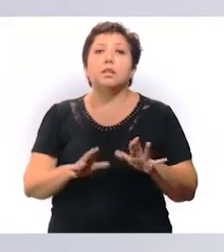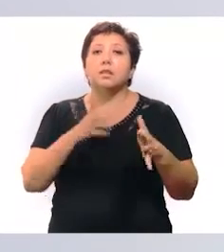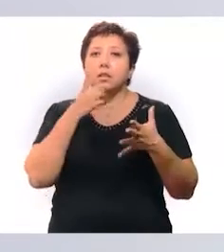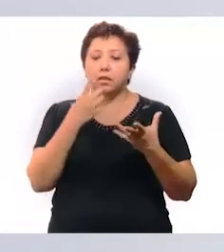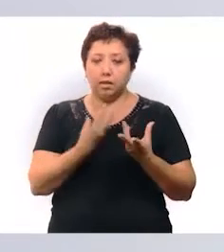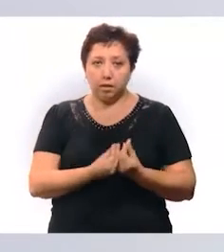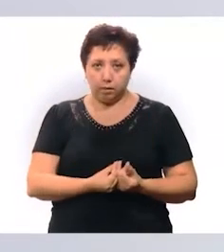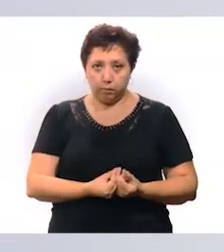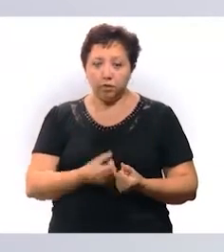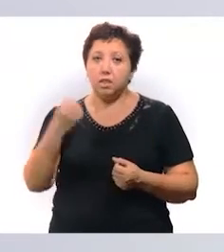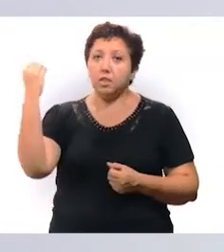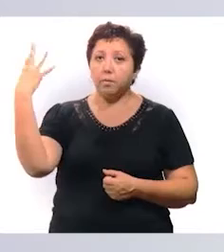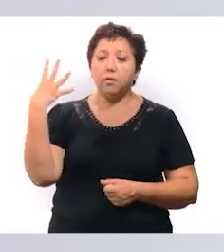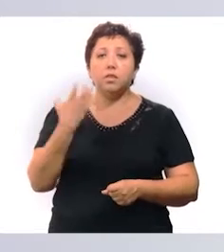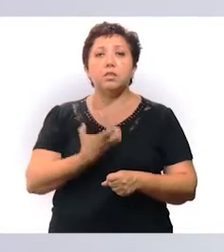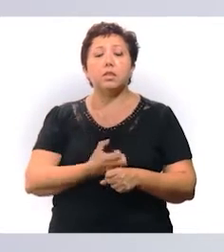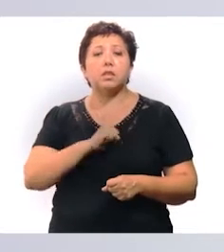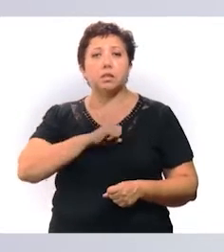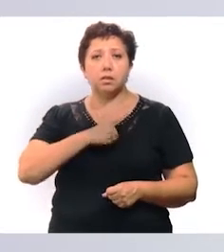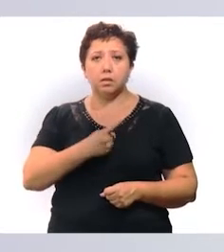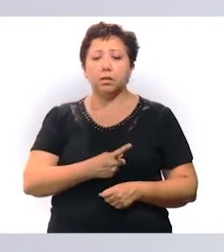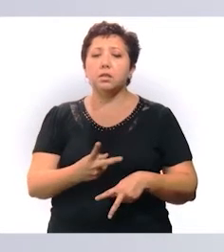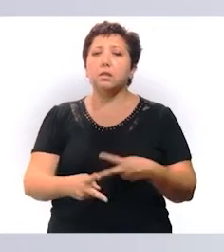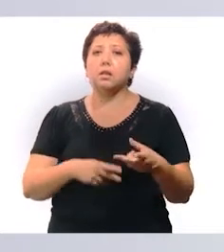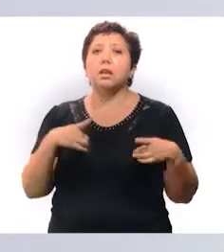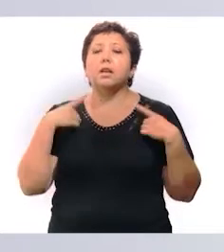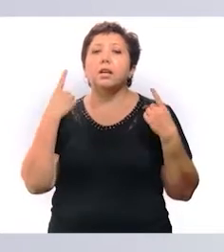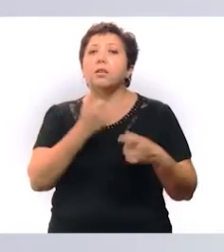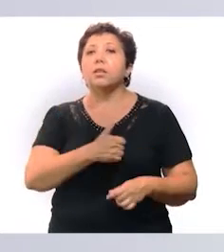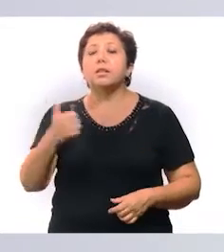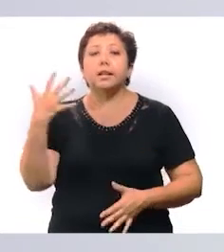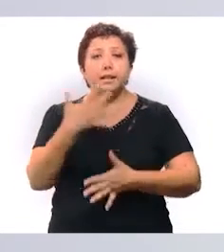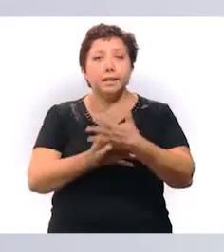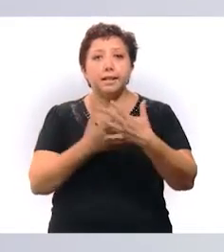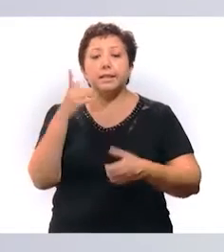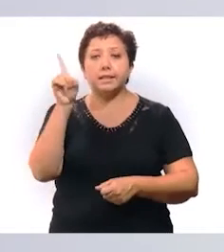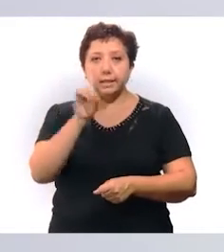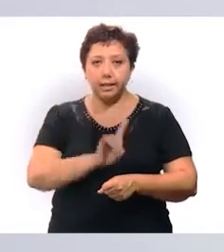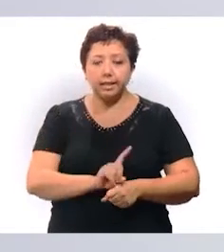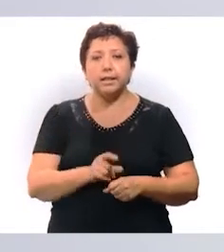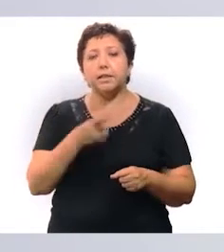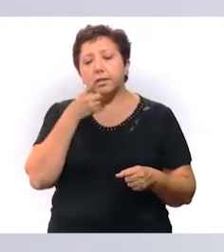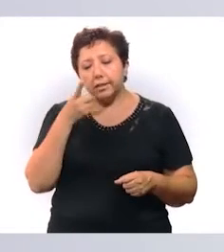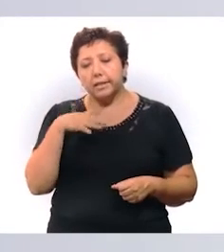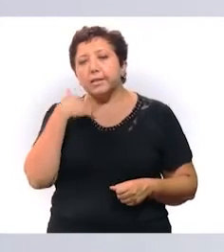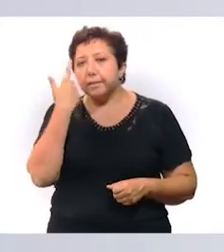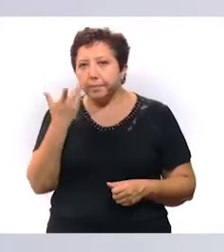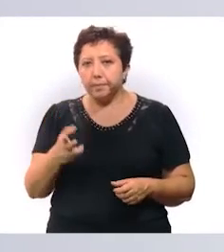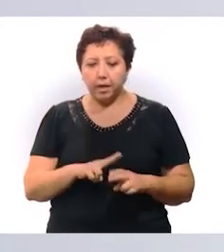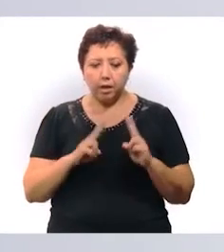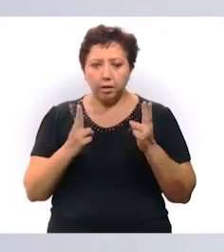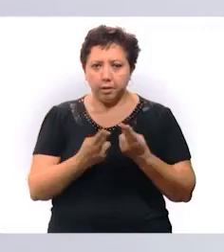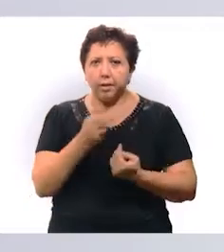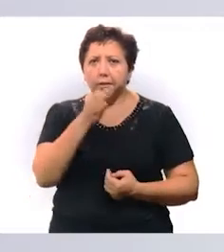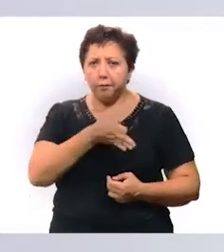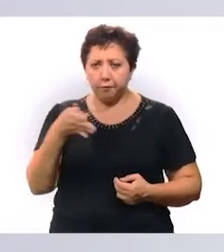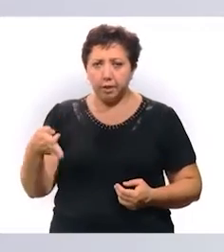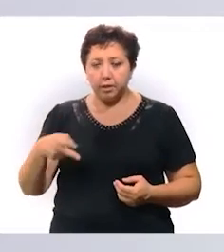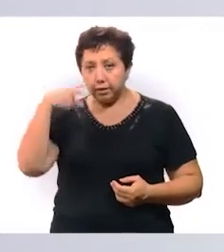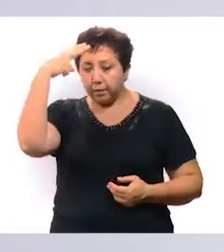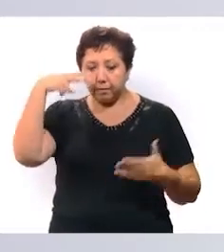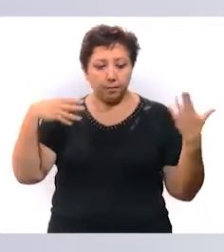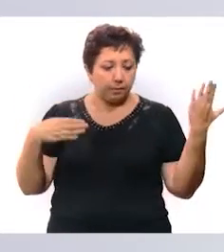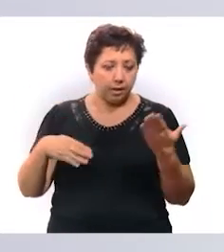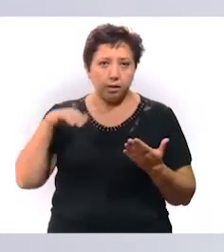hemos informado, el semáforo estatal de salud se va a dar a conocer cada 15 días con la finalidad de homologar fechas de